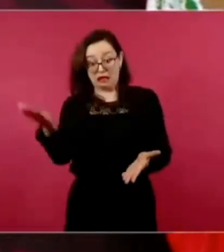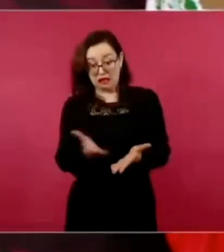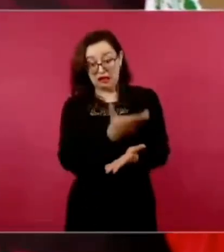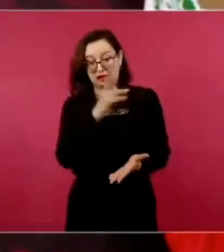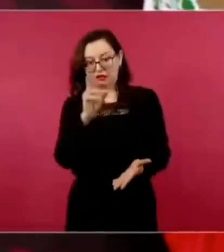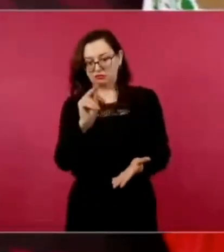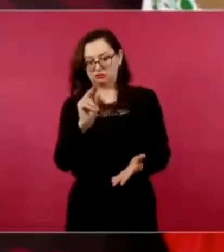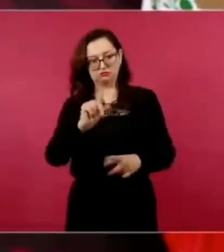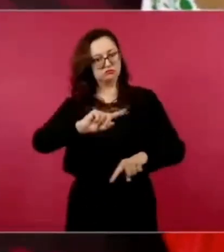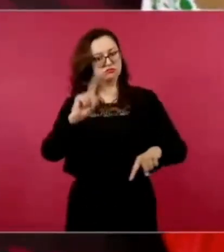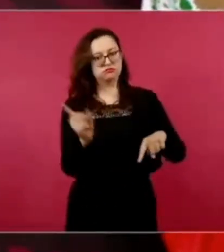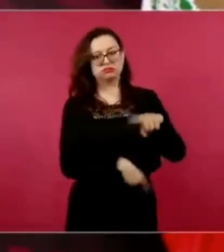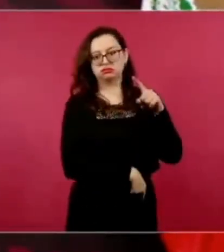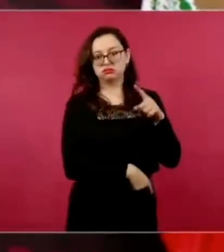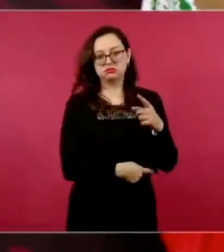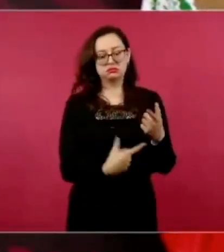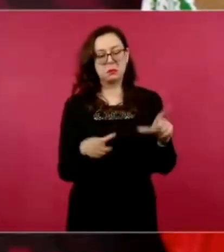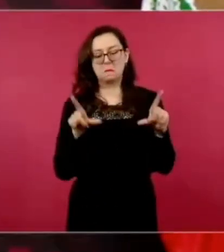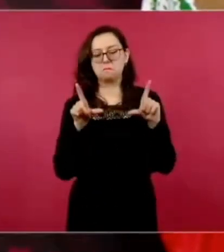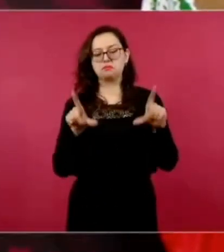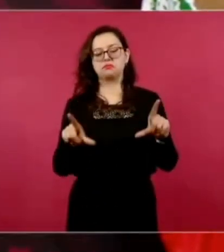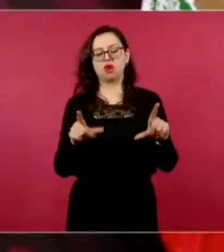Son 2 párrafos.